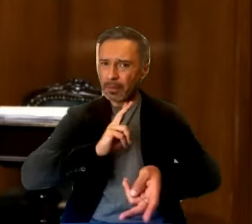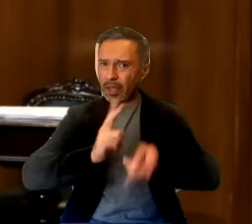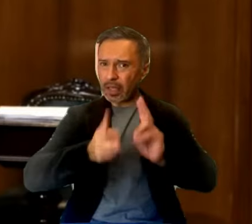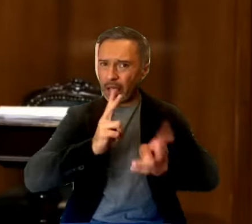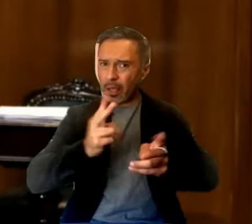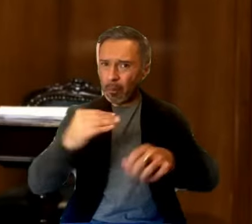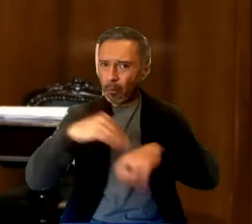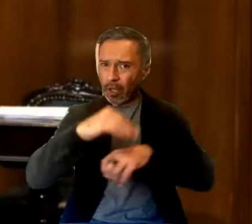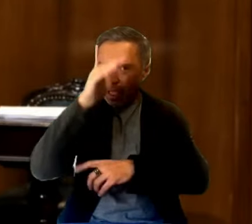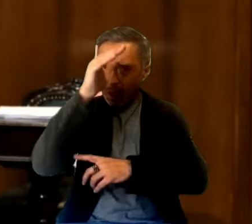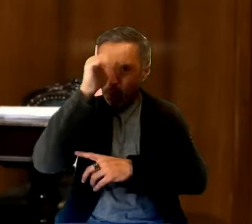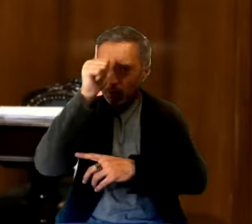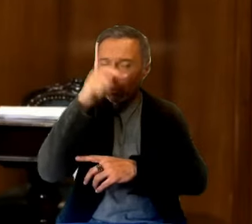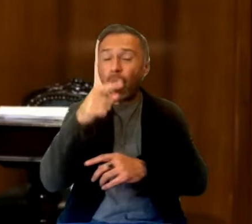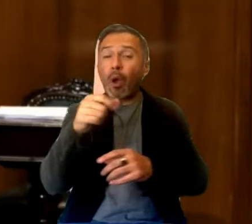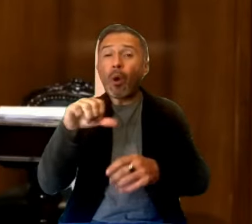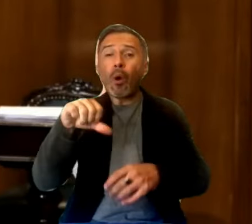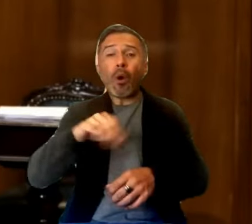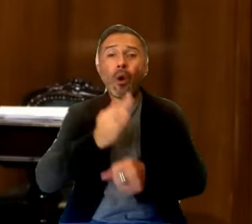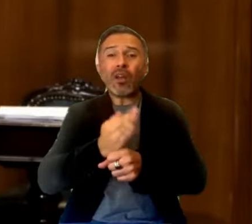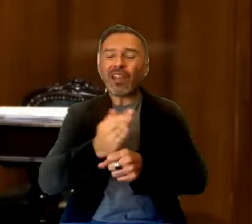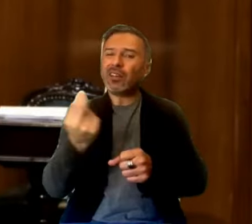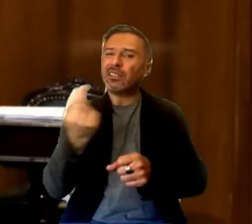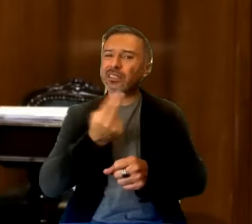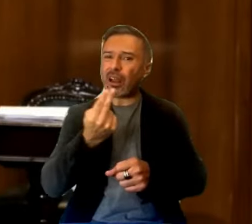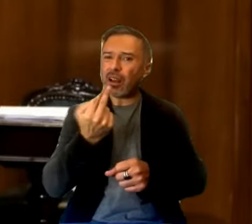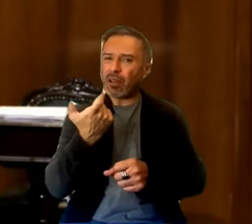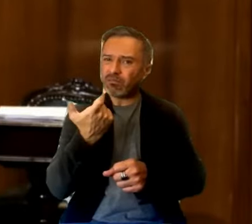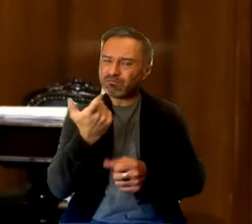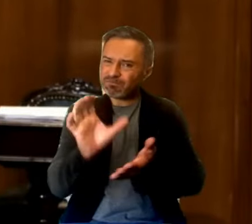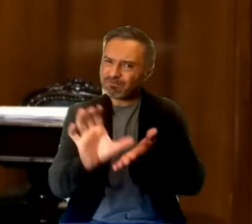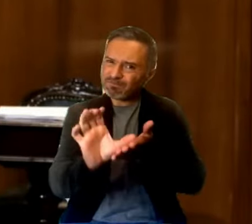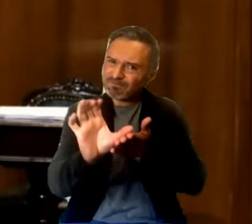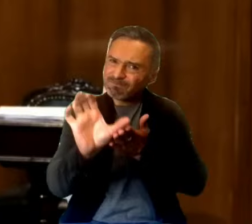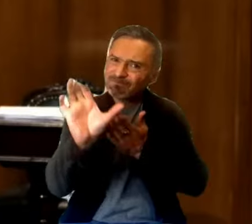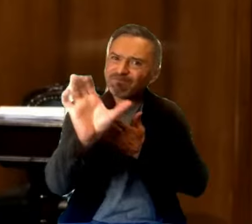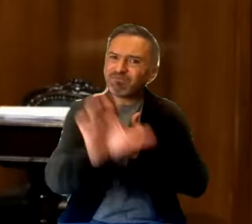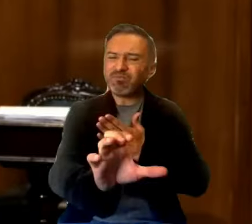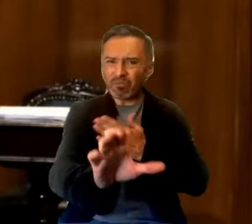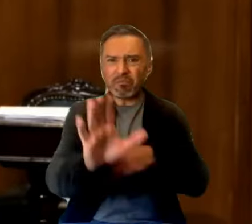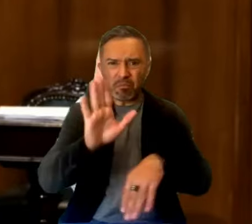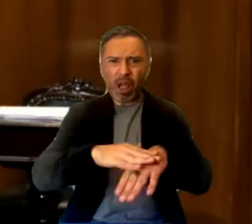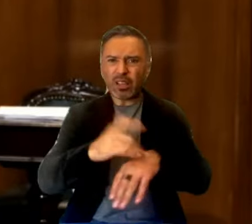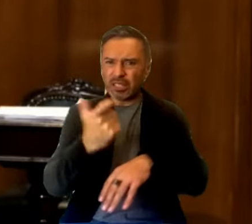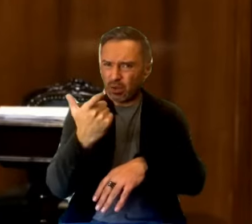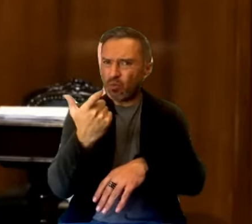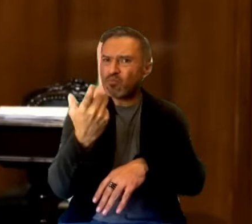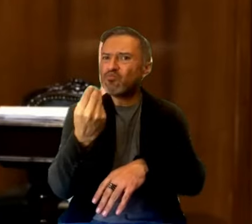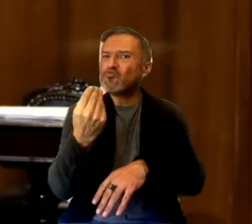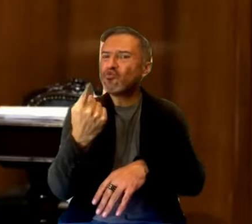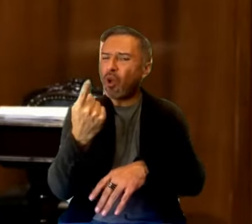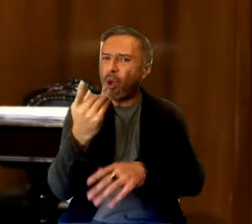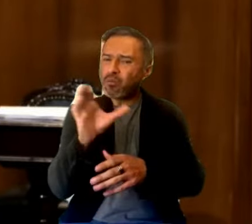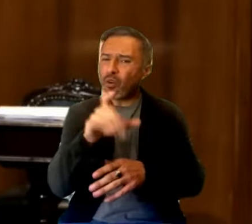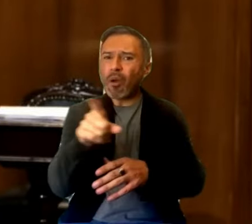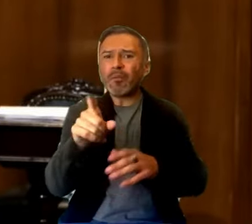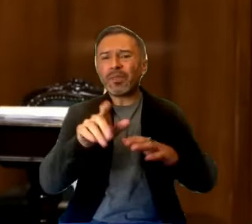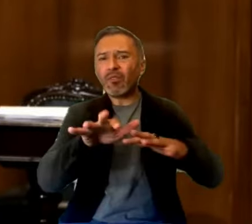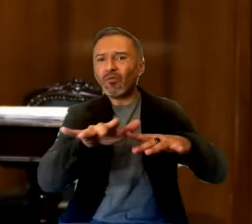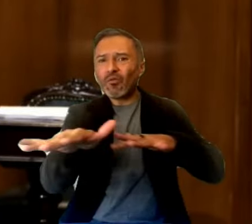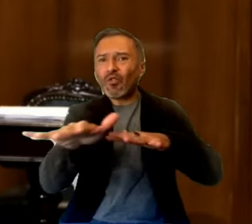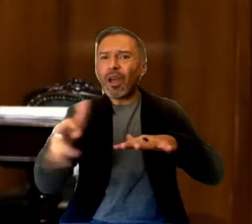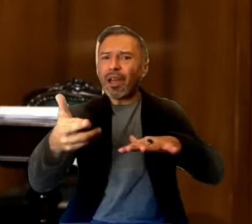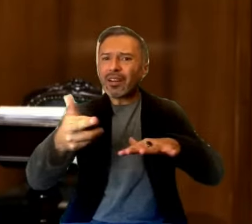invertirle dinero y una cantidad fuerte de dinero al tema de humedales, o también nos vamos